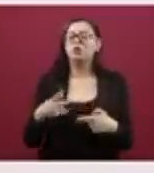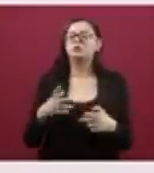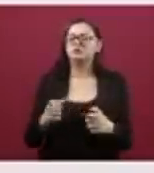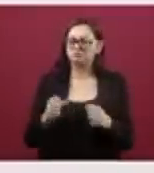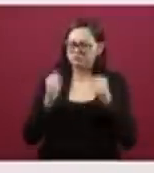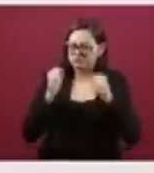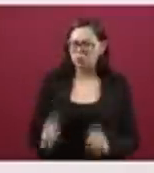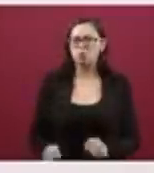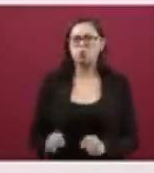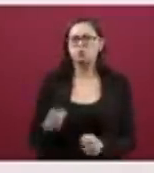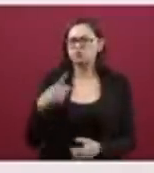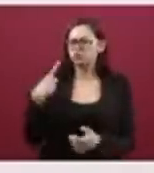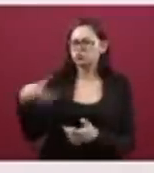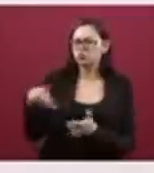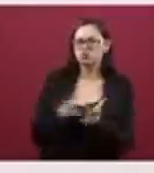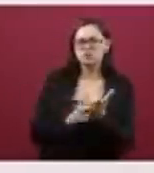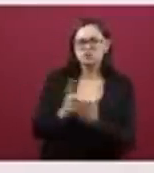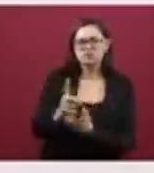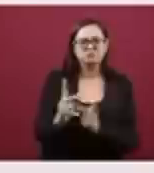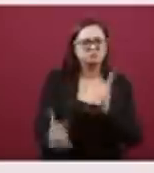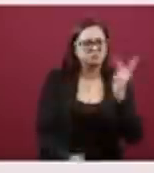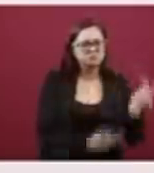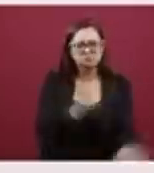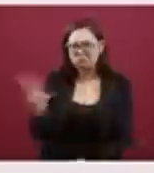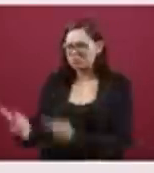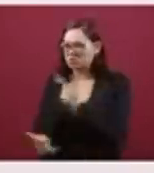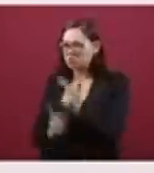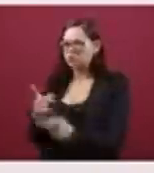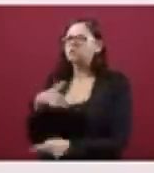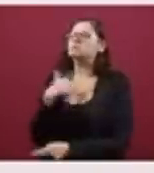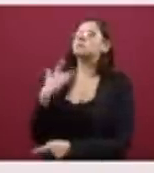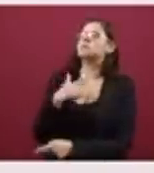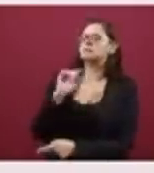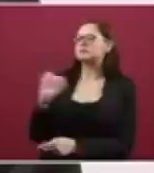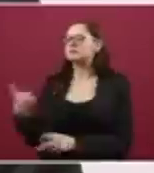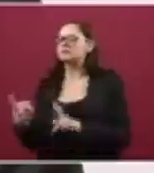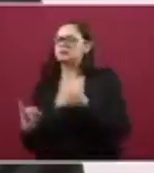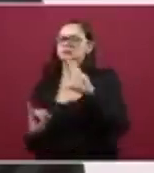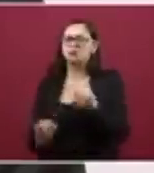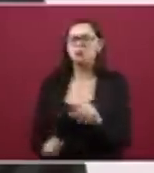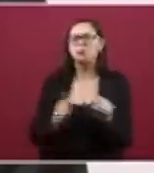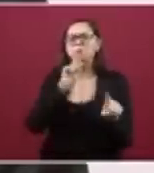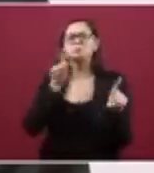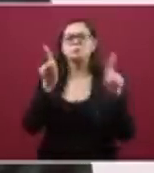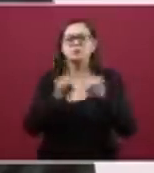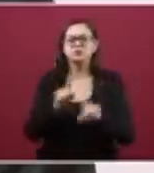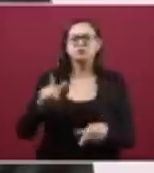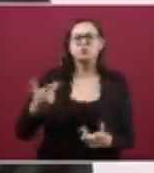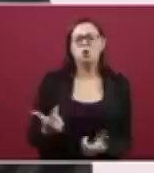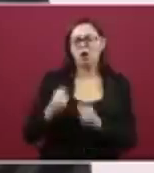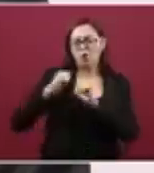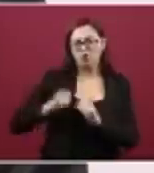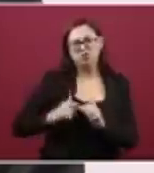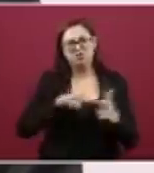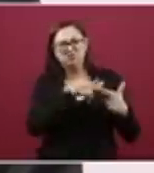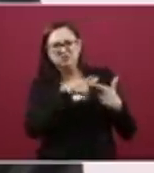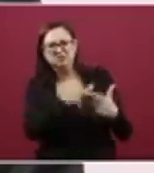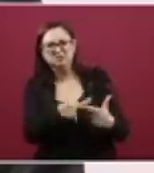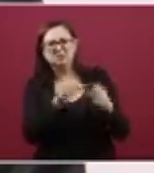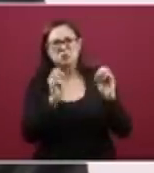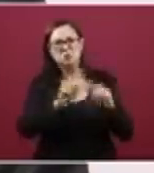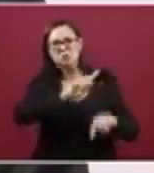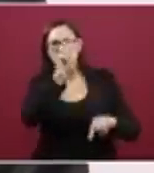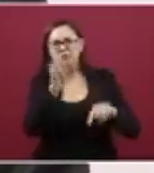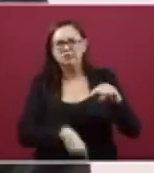popular, a la revocación del mandato, y está por aprobarse la ley de